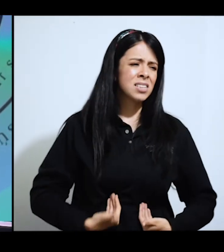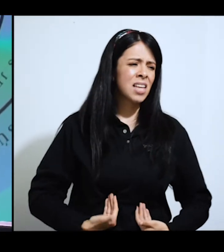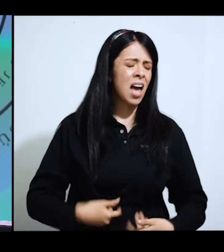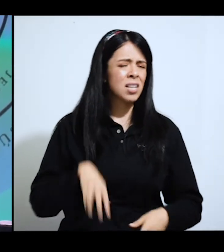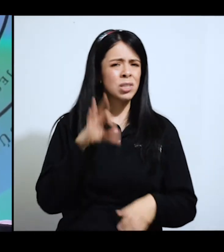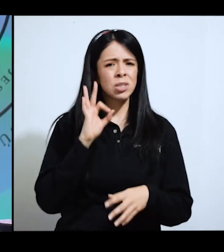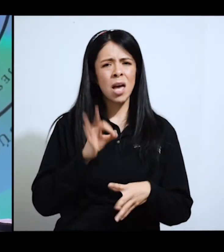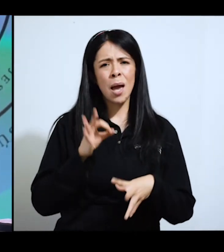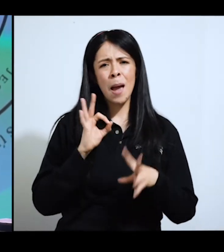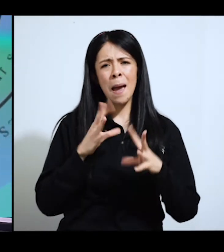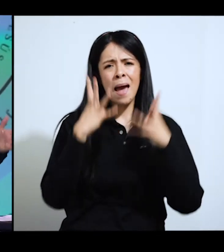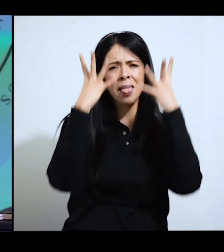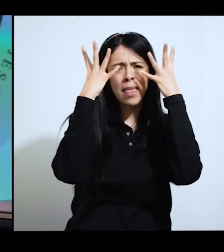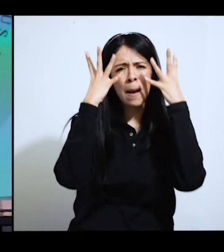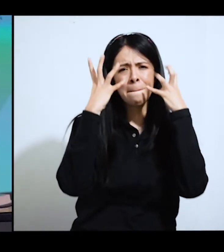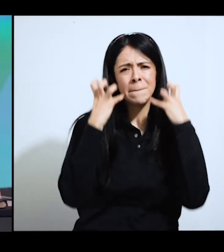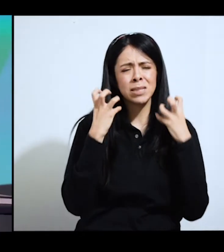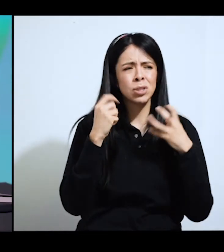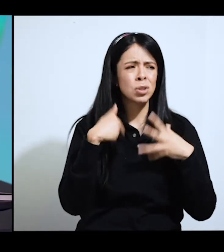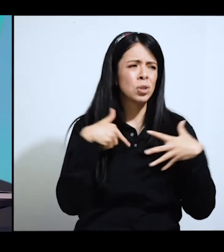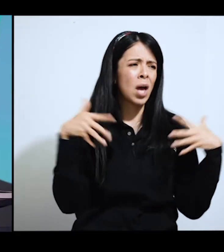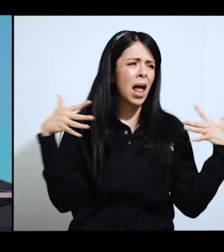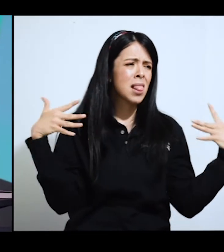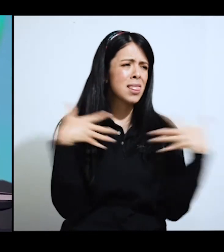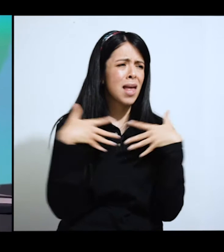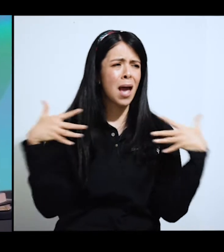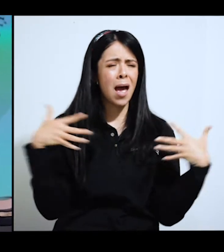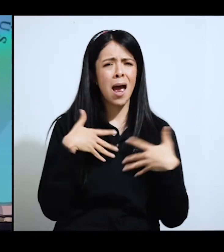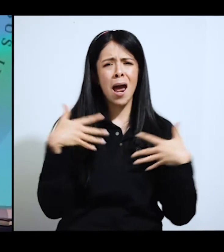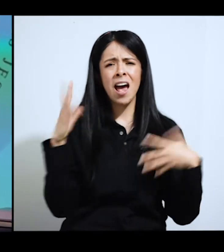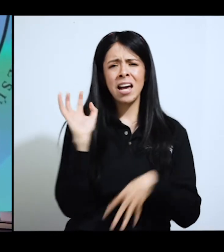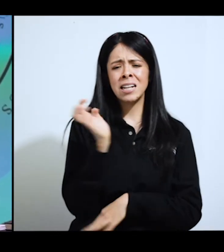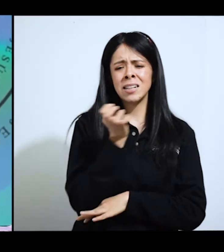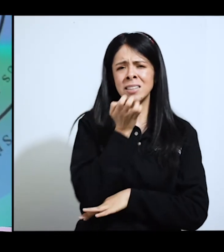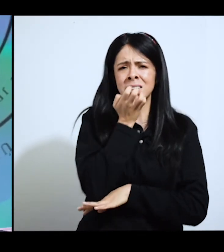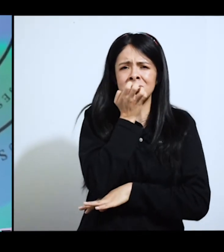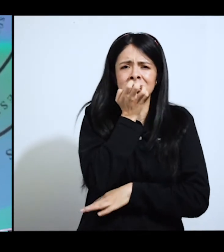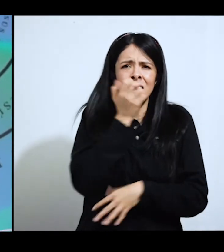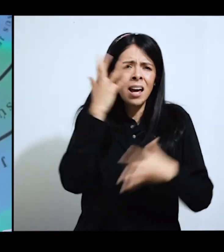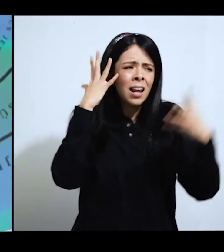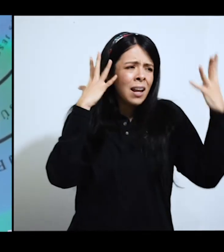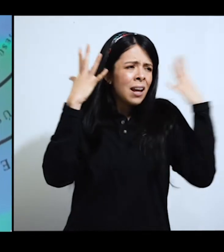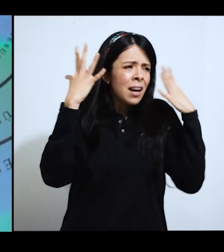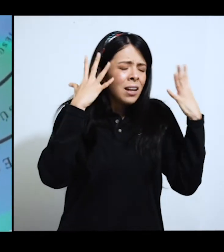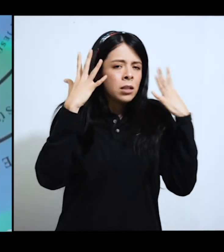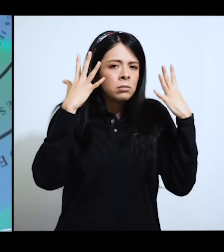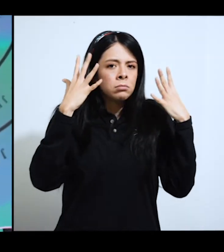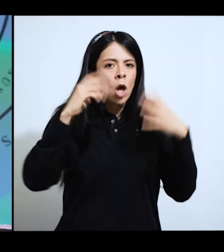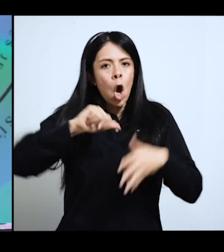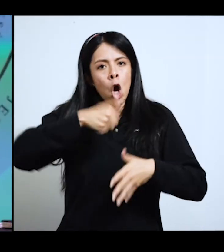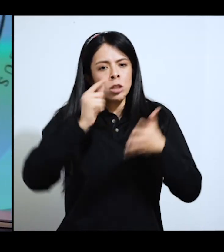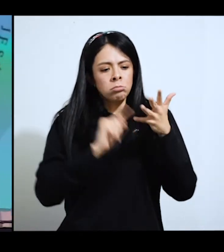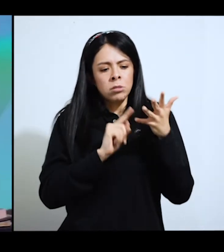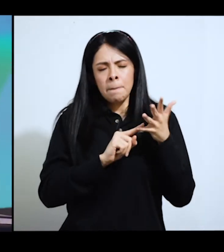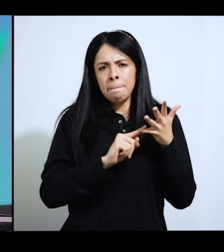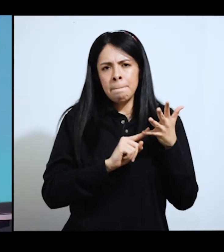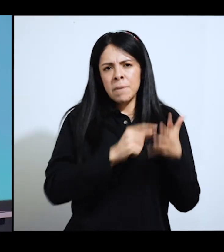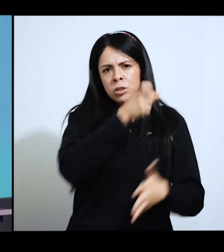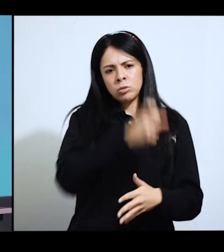un temor, una angustia, una ansiedad. Otros venían porque tenían